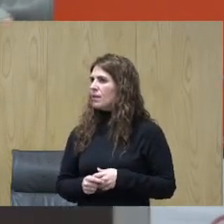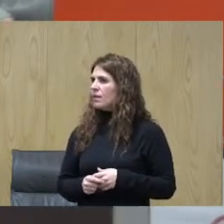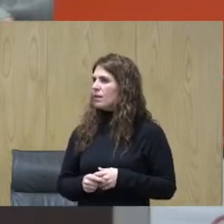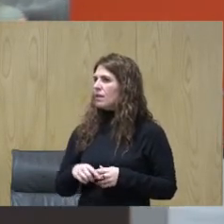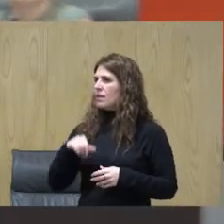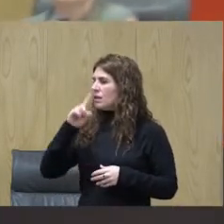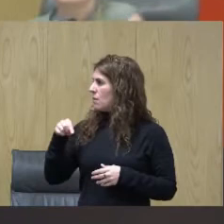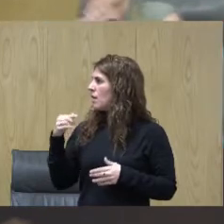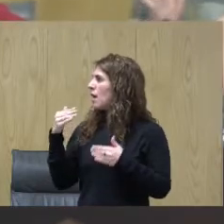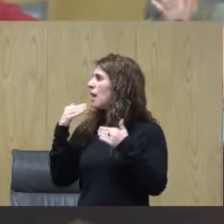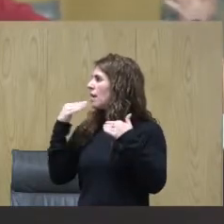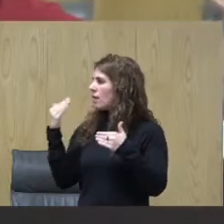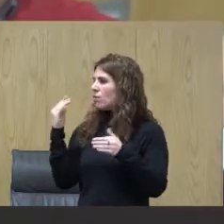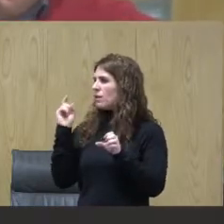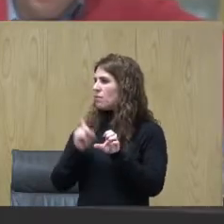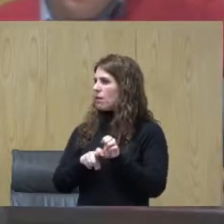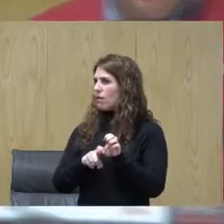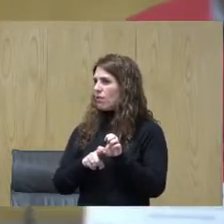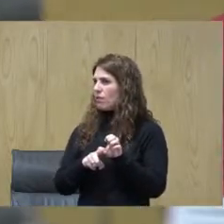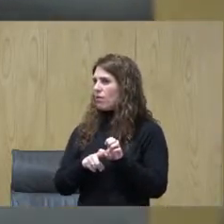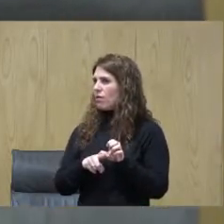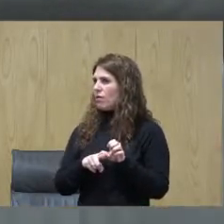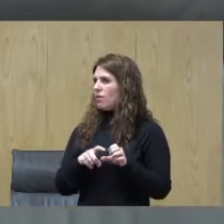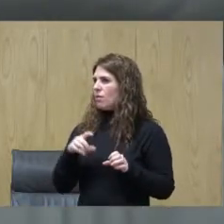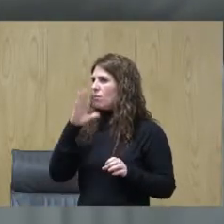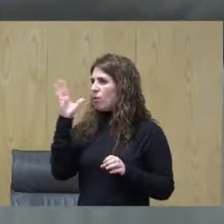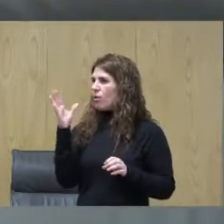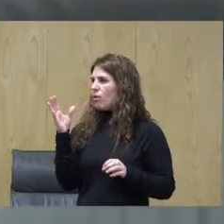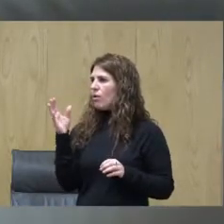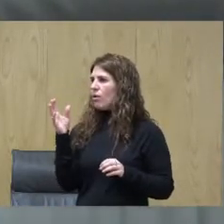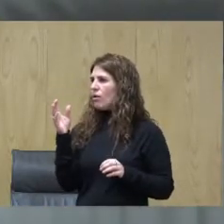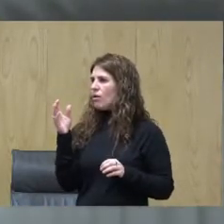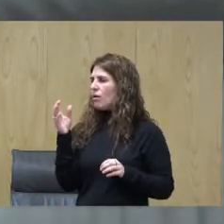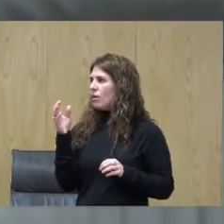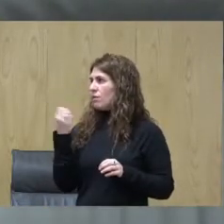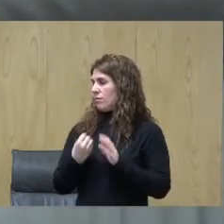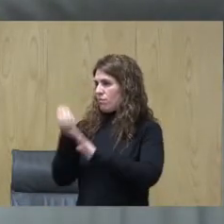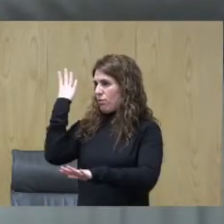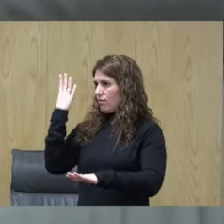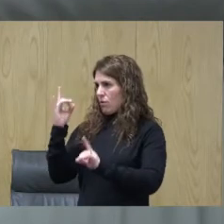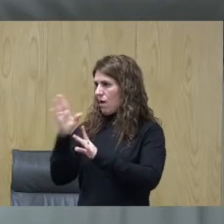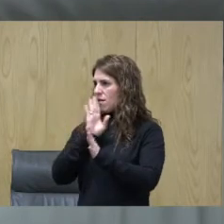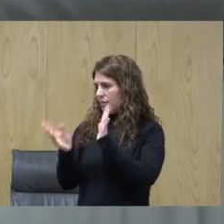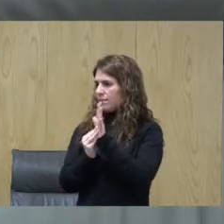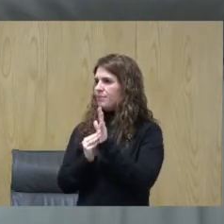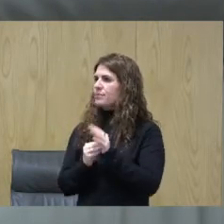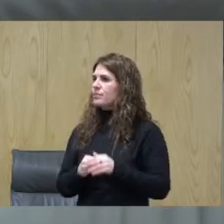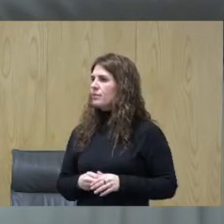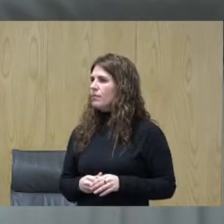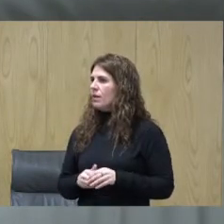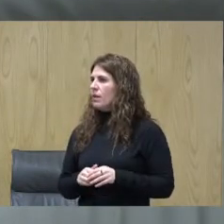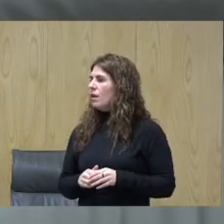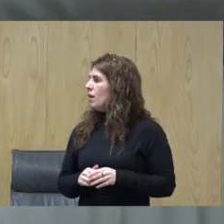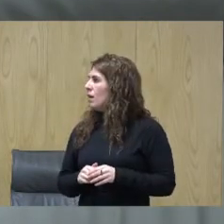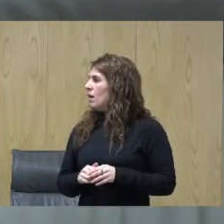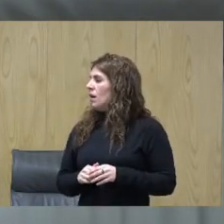tu participación como la de todos, ¿no? Que la hemos puesto en la transparencia. Yo creo que eso, pero fíjate, era un